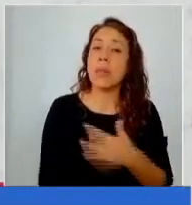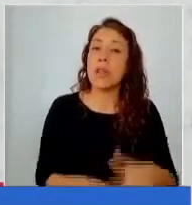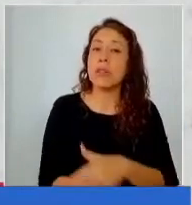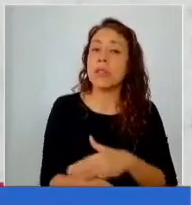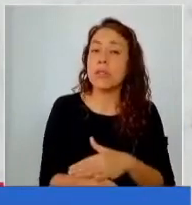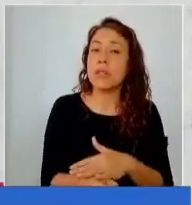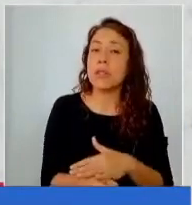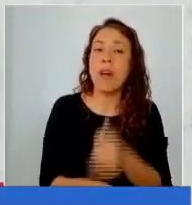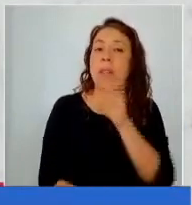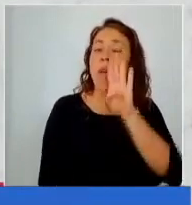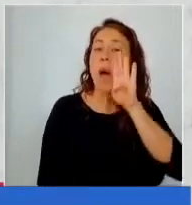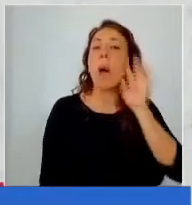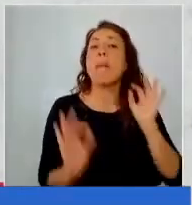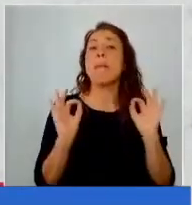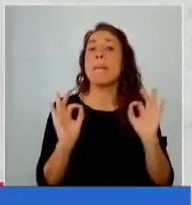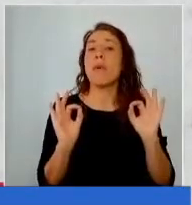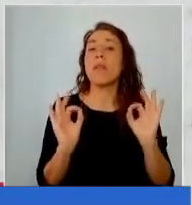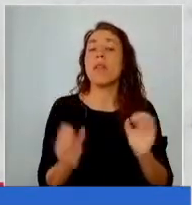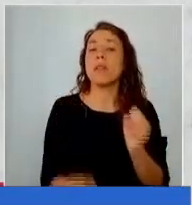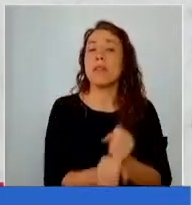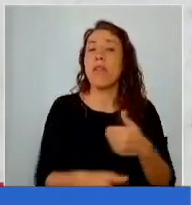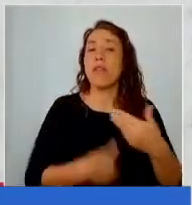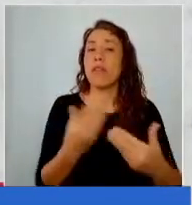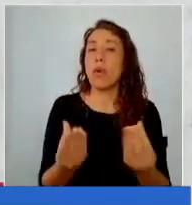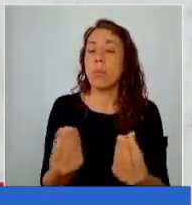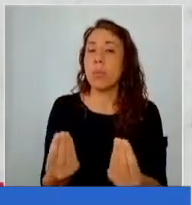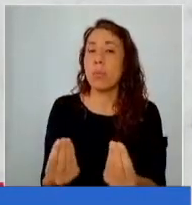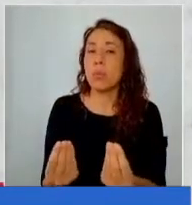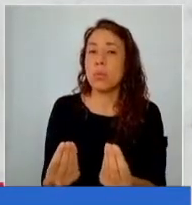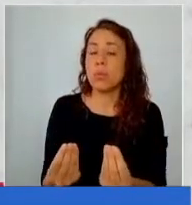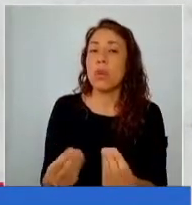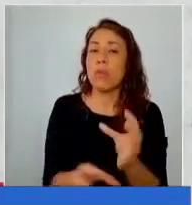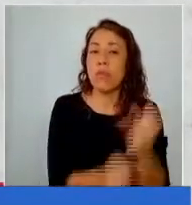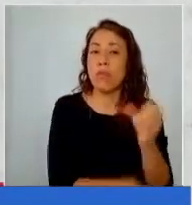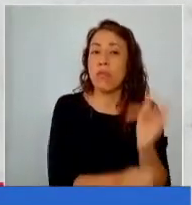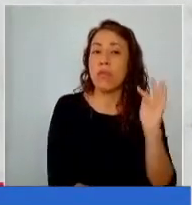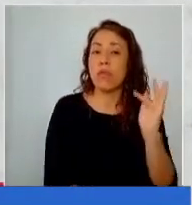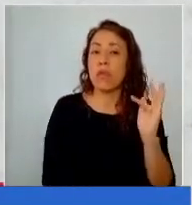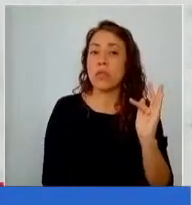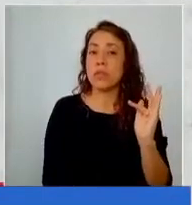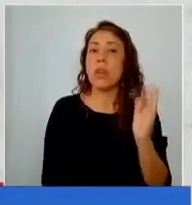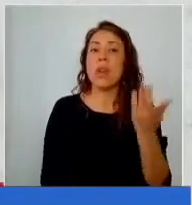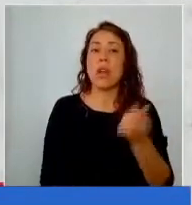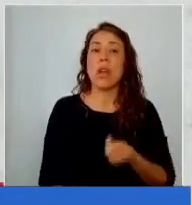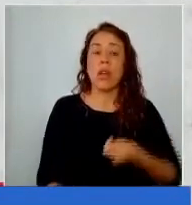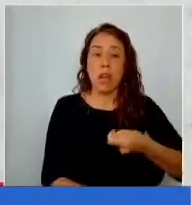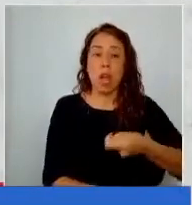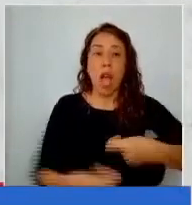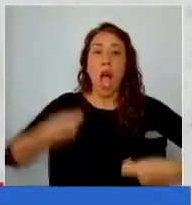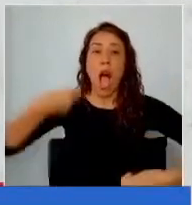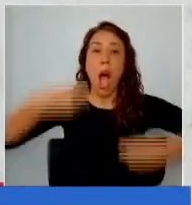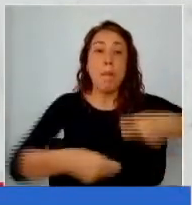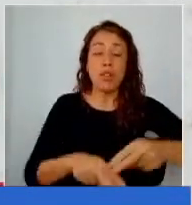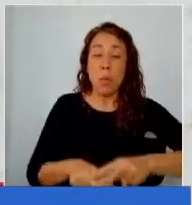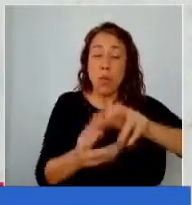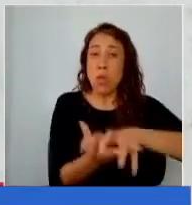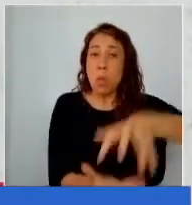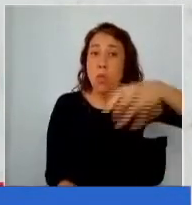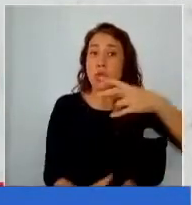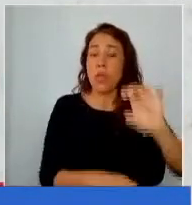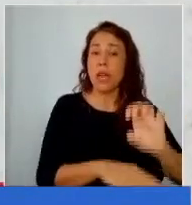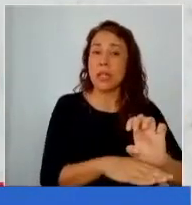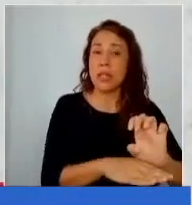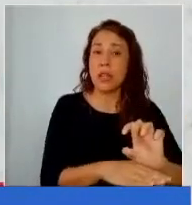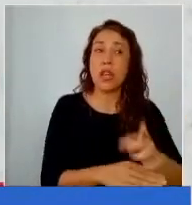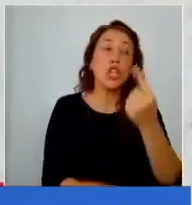en el funcionamiento de varias fundaciones que han recibido cuantiosos aportes del estado y conocidos por todos